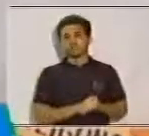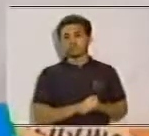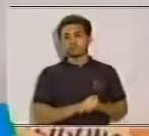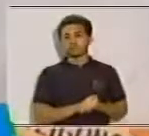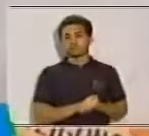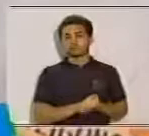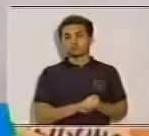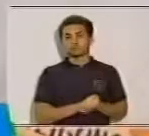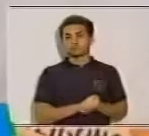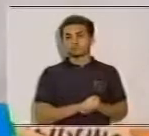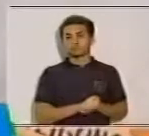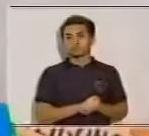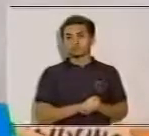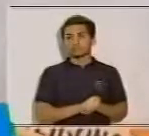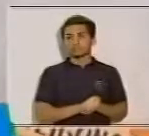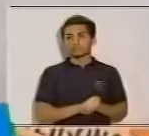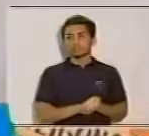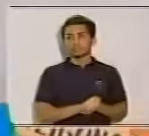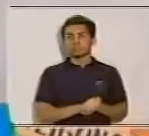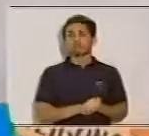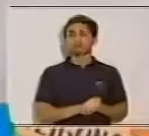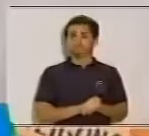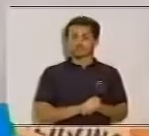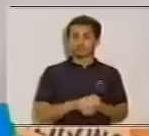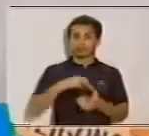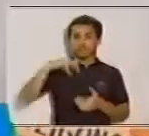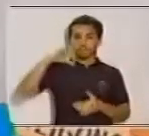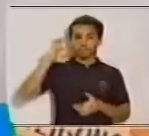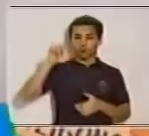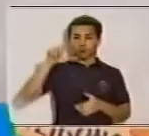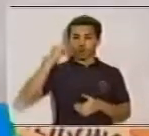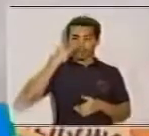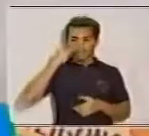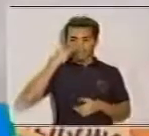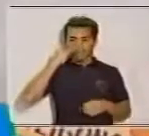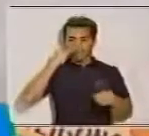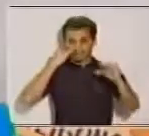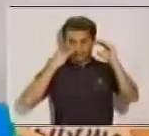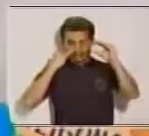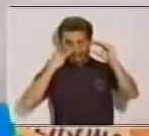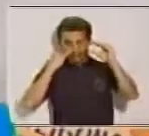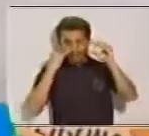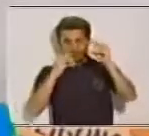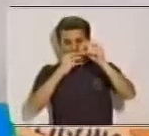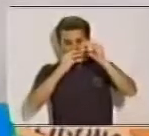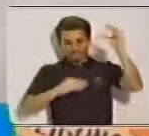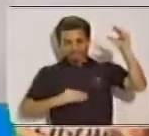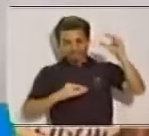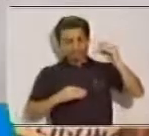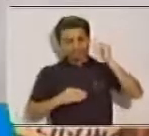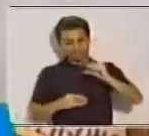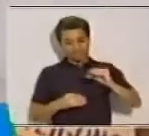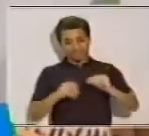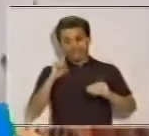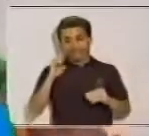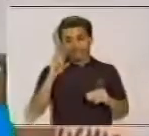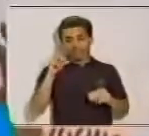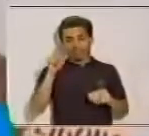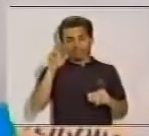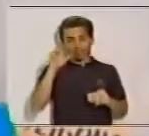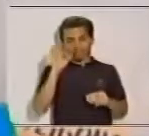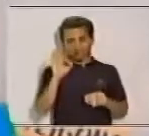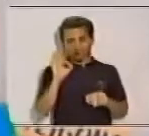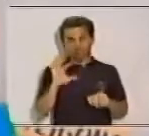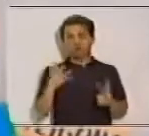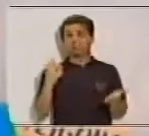Y la vamos a combinar con la palabra edro, que no es muy conocida, pero en matemática sí. Edro es